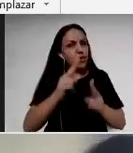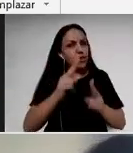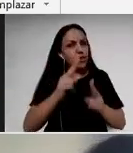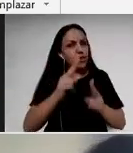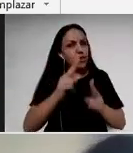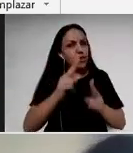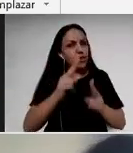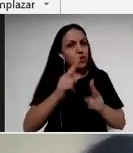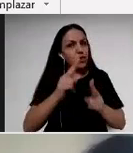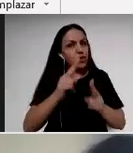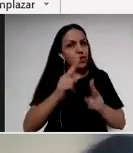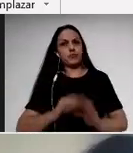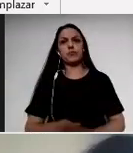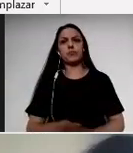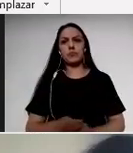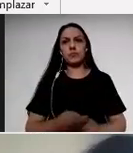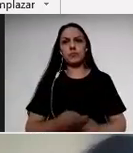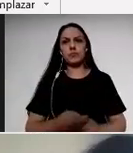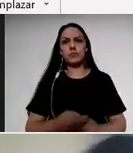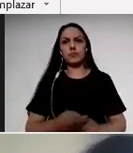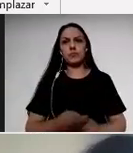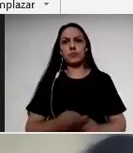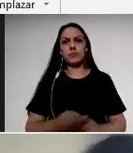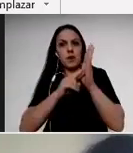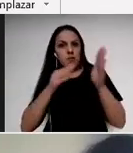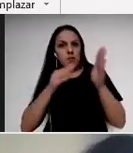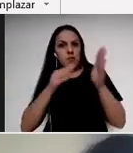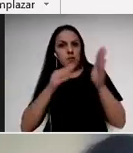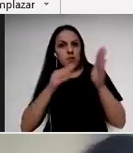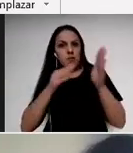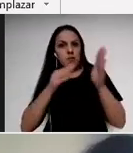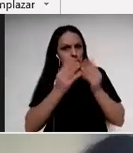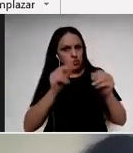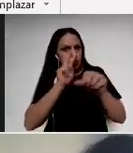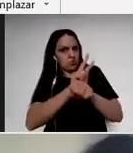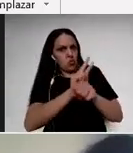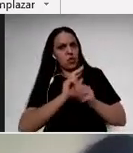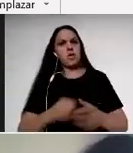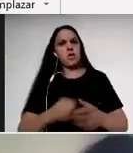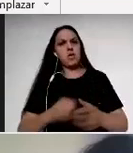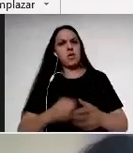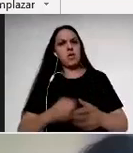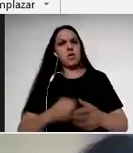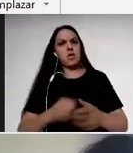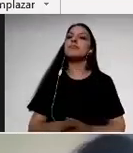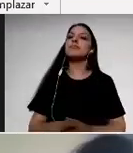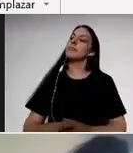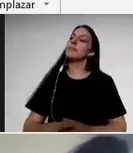restringida cuando hay que establecer restricciones. Luego, a ver, vamos acá.